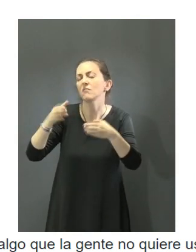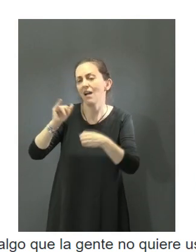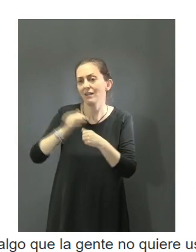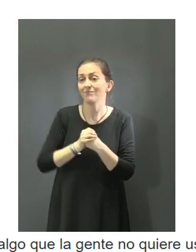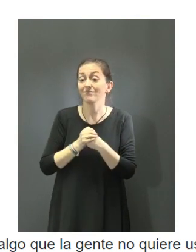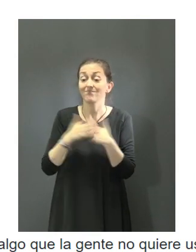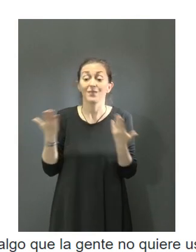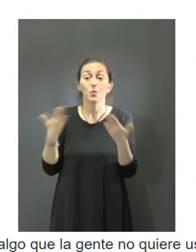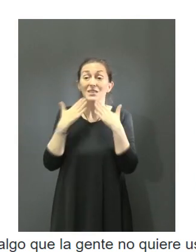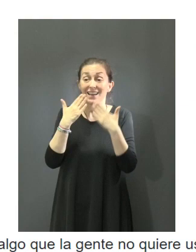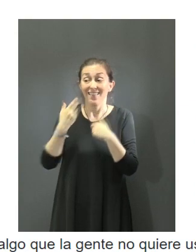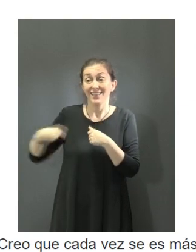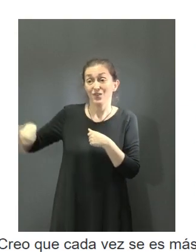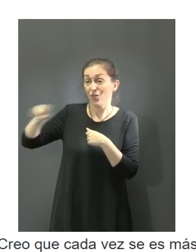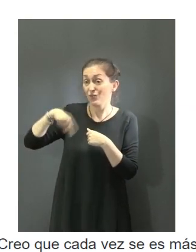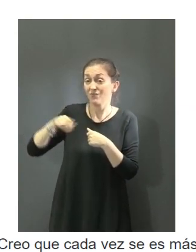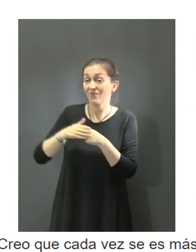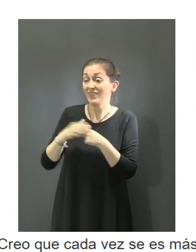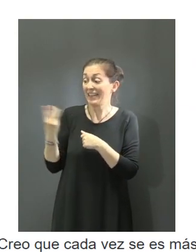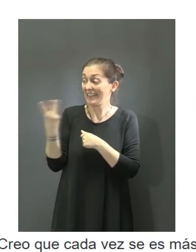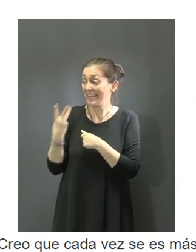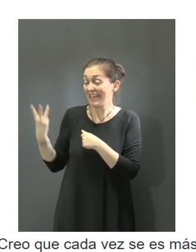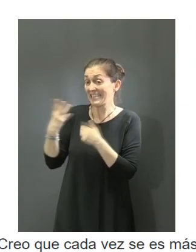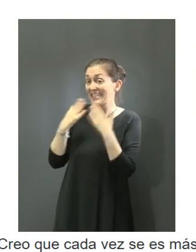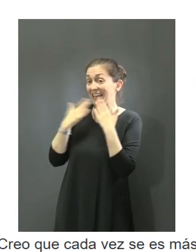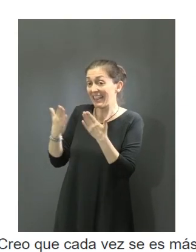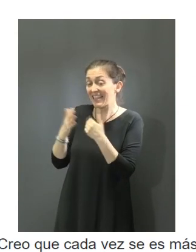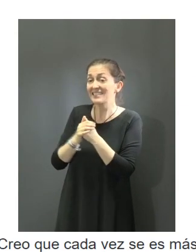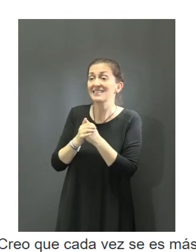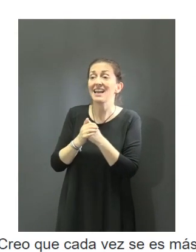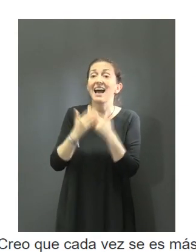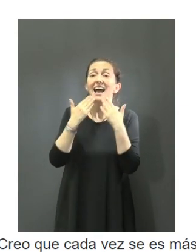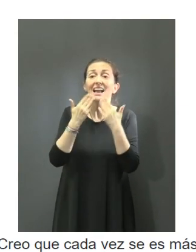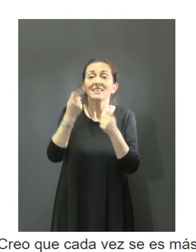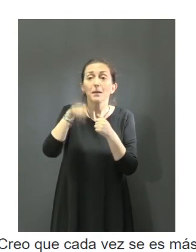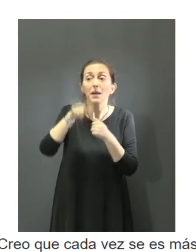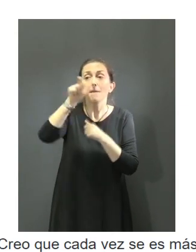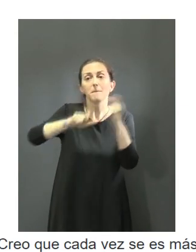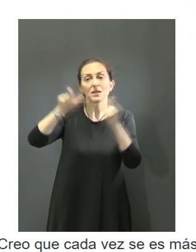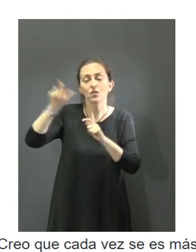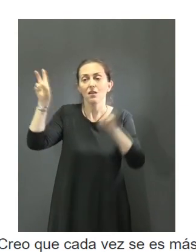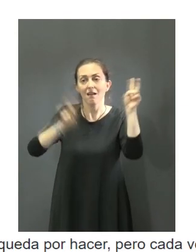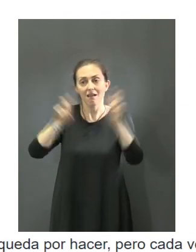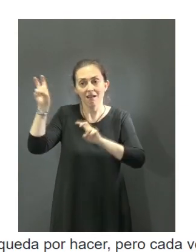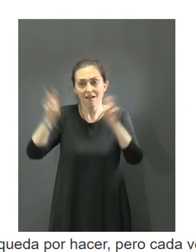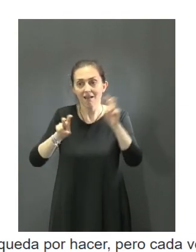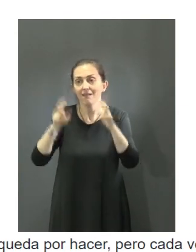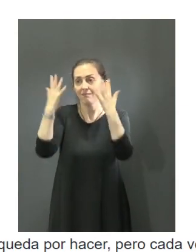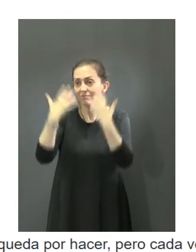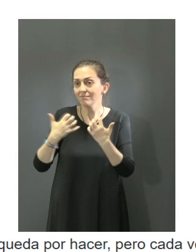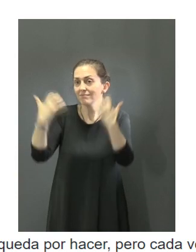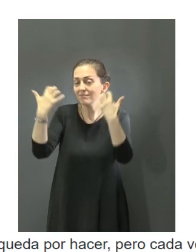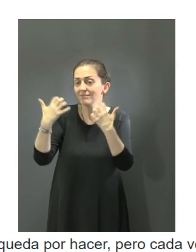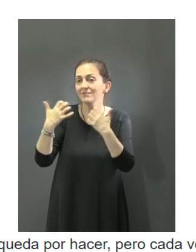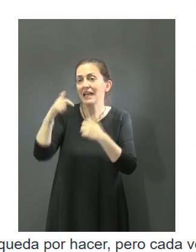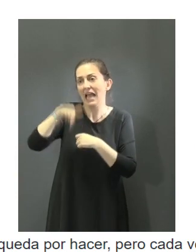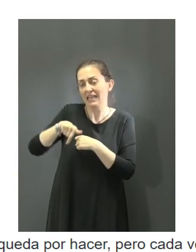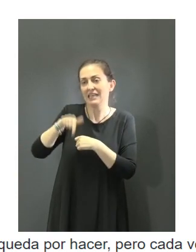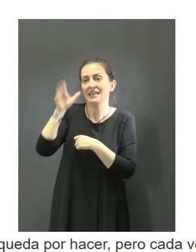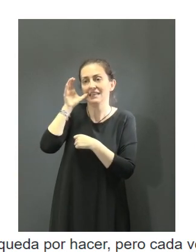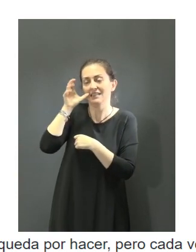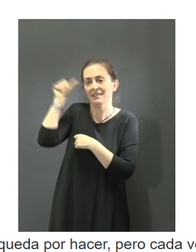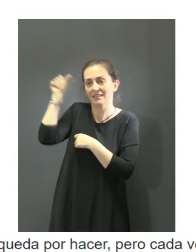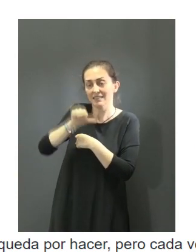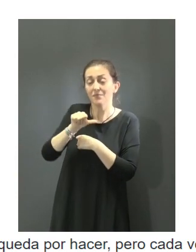pues muchísimas gracias a los tres, muchísimas gracias a las personas que nos habéis seguido aquí en la